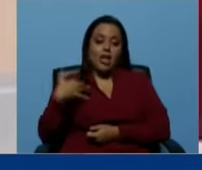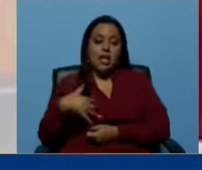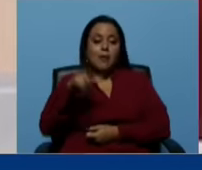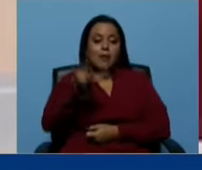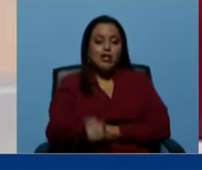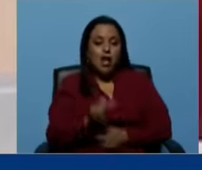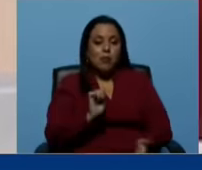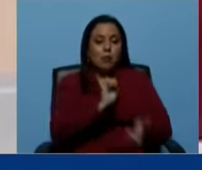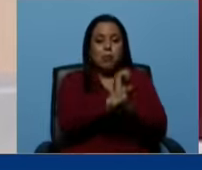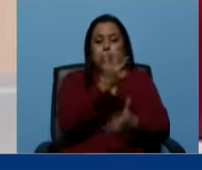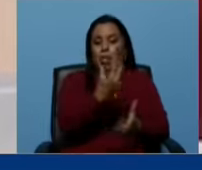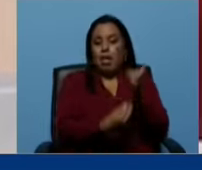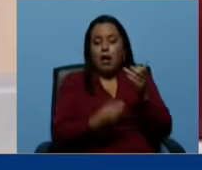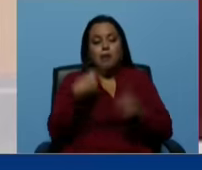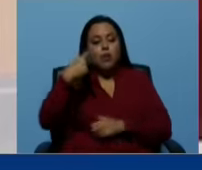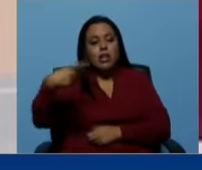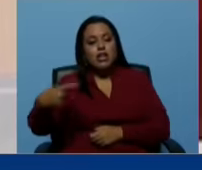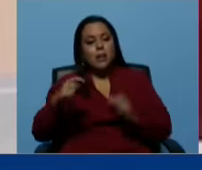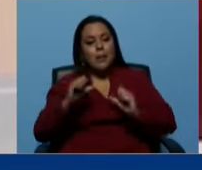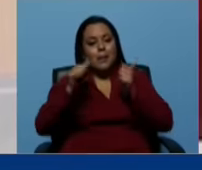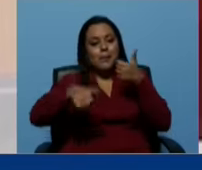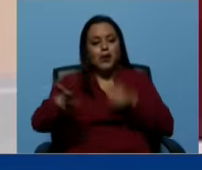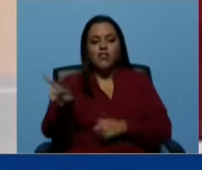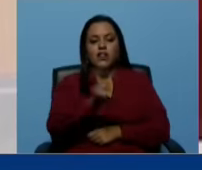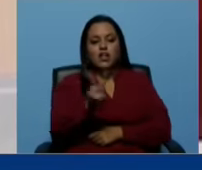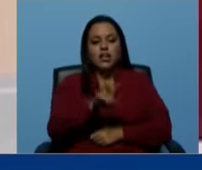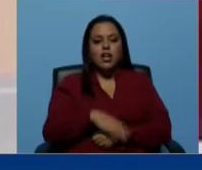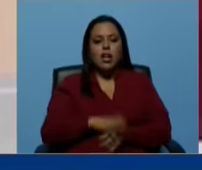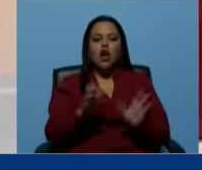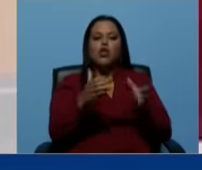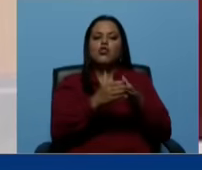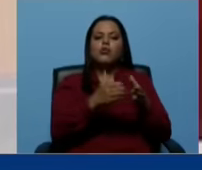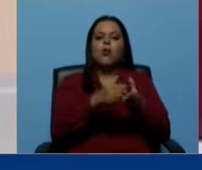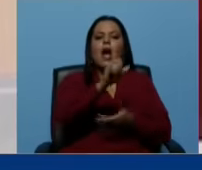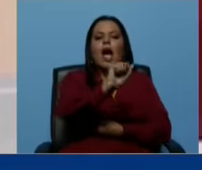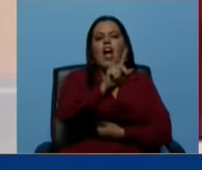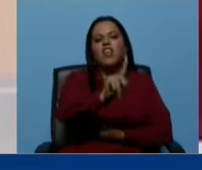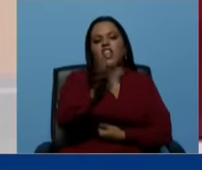desaparecido político empezó en Venezuela con Adecos y Copellano.